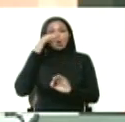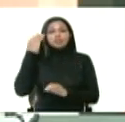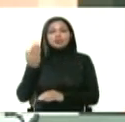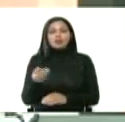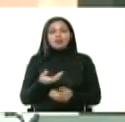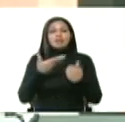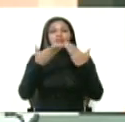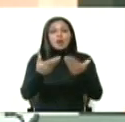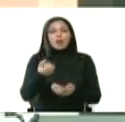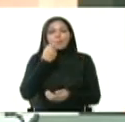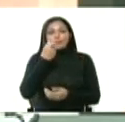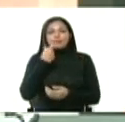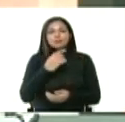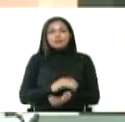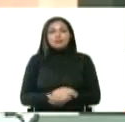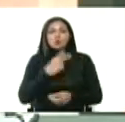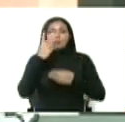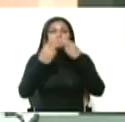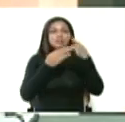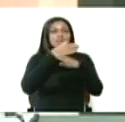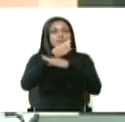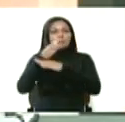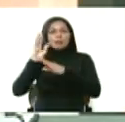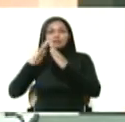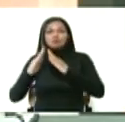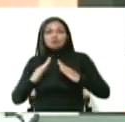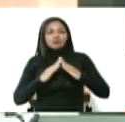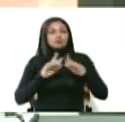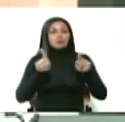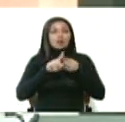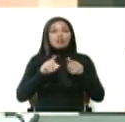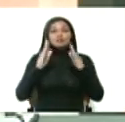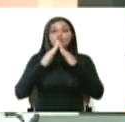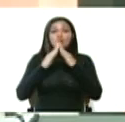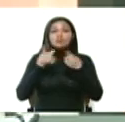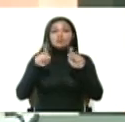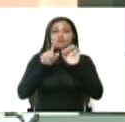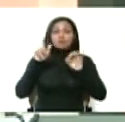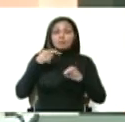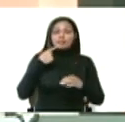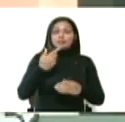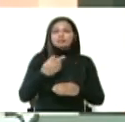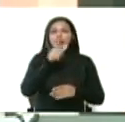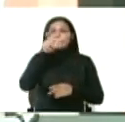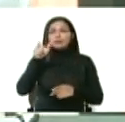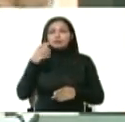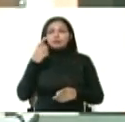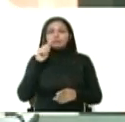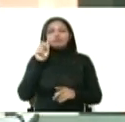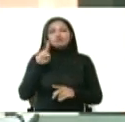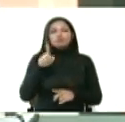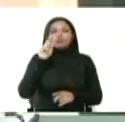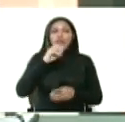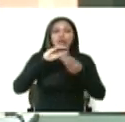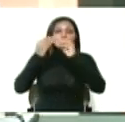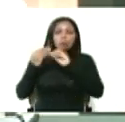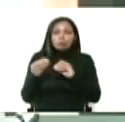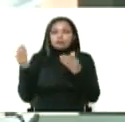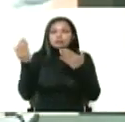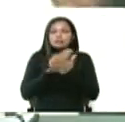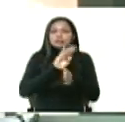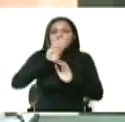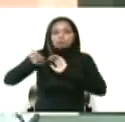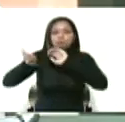las medicinas. Y los visitaba en sus casas. Y en sus casas José Gregorio Hernández le decía a la gente, mira, vale, tienes que arreglar esto, quita esto